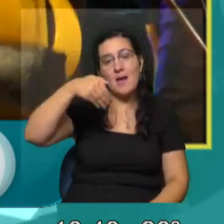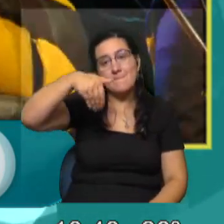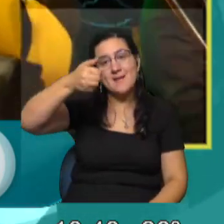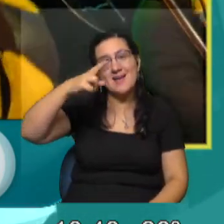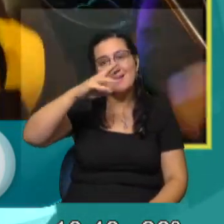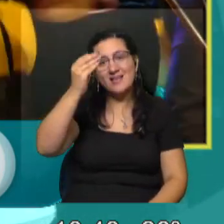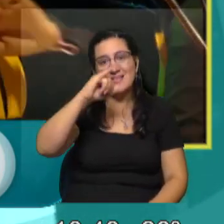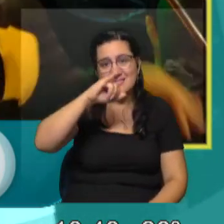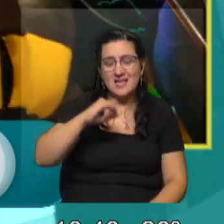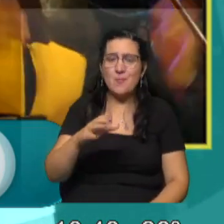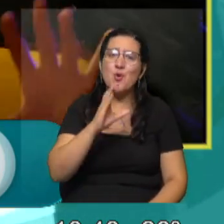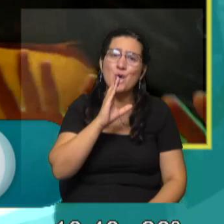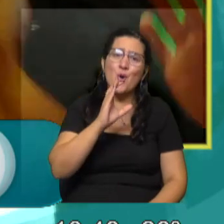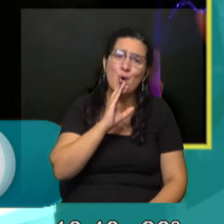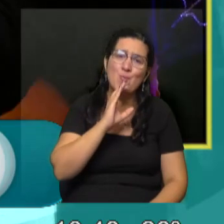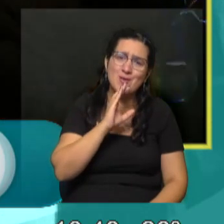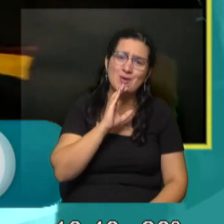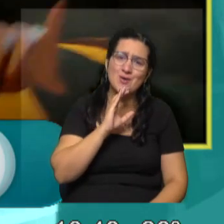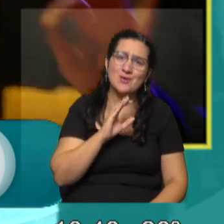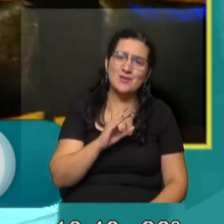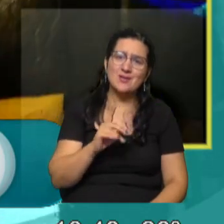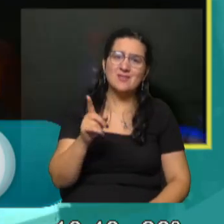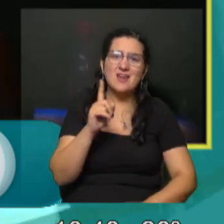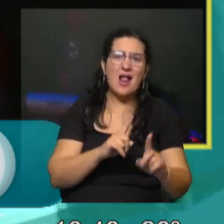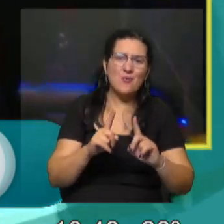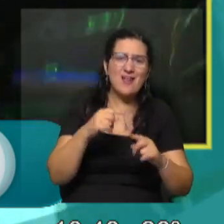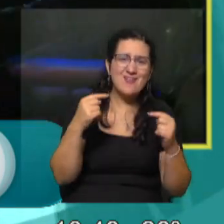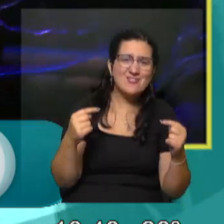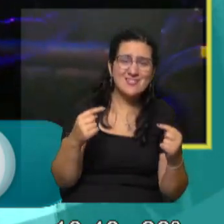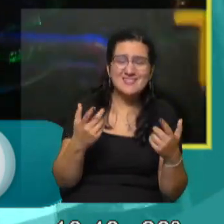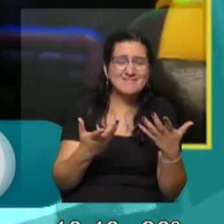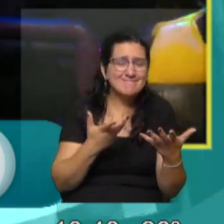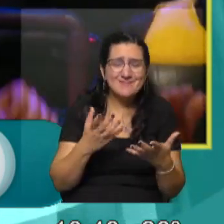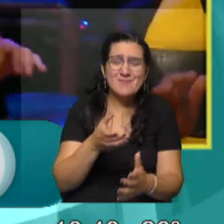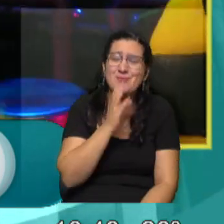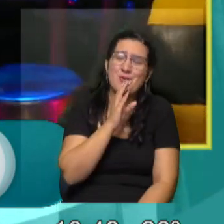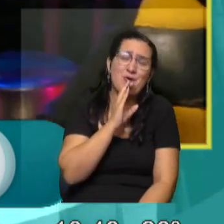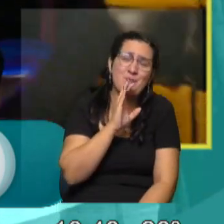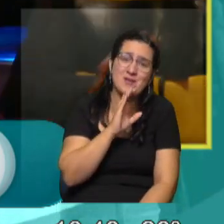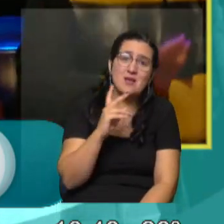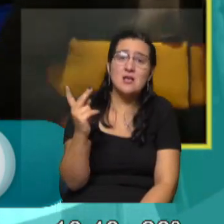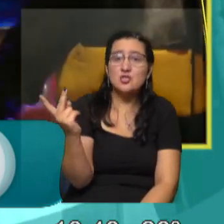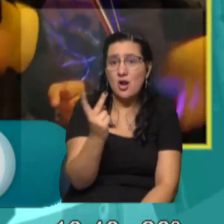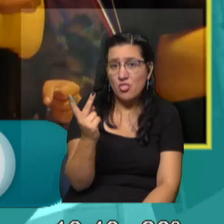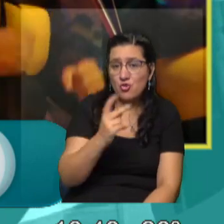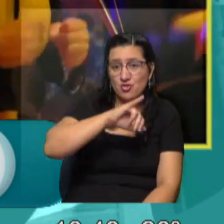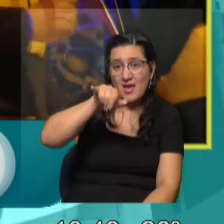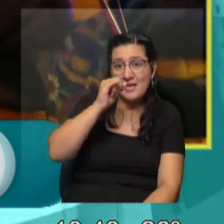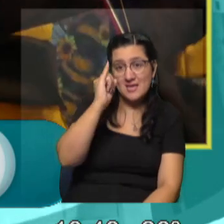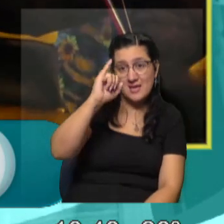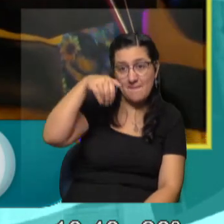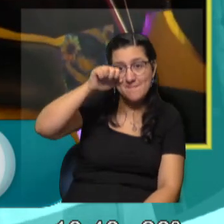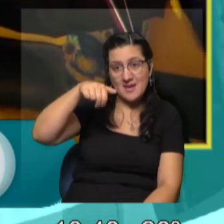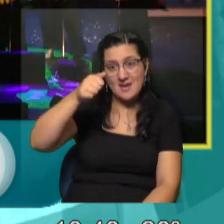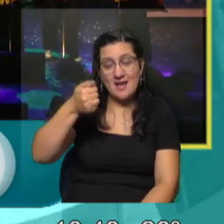Ubaldía, es muy gracioso lo que hace, tiene algunas inflexiones, algunos quiebres. Es una dupla que funciona muy bien y son dos personajes